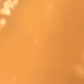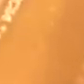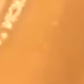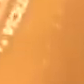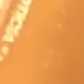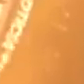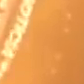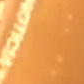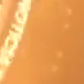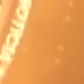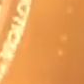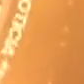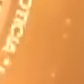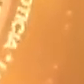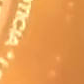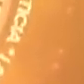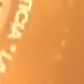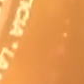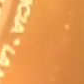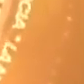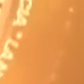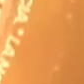Más de 180 empresas de...